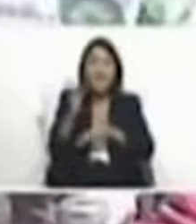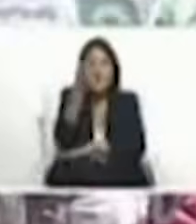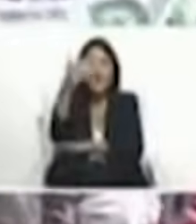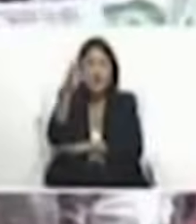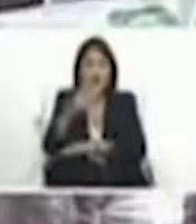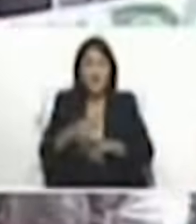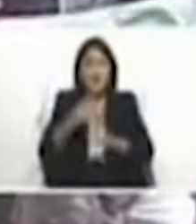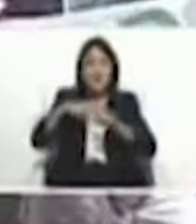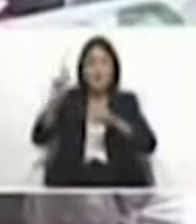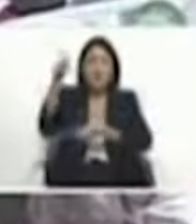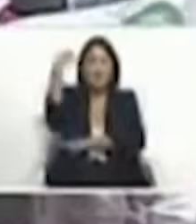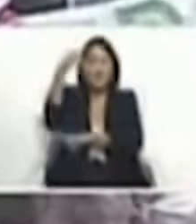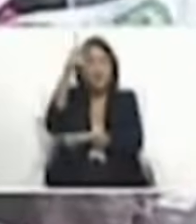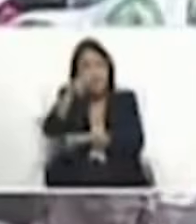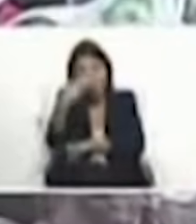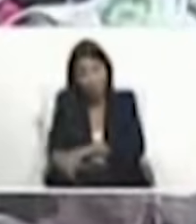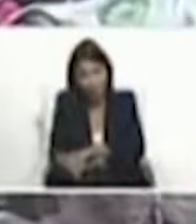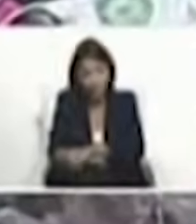Y se cayeron.